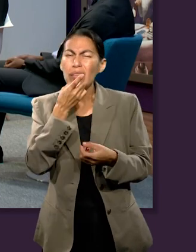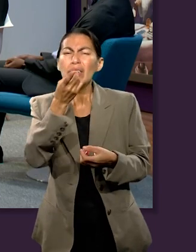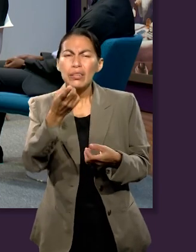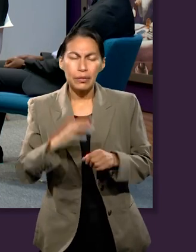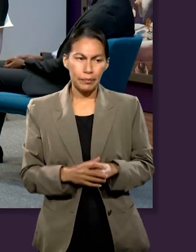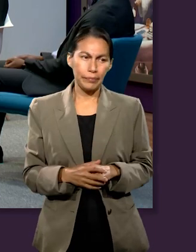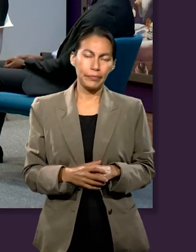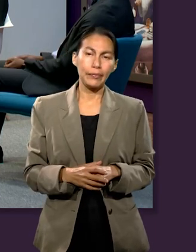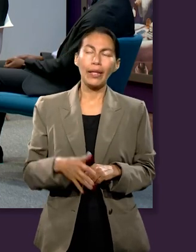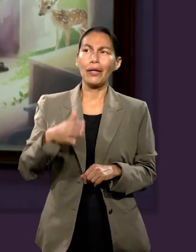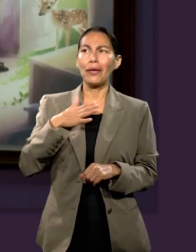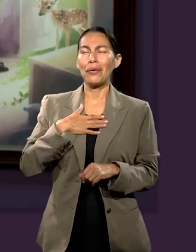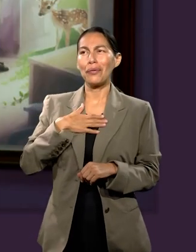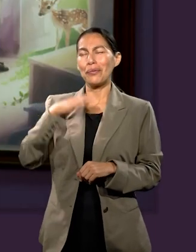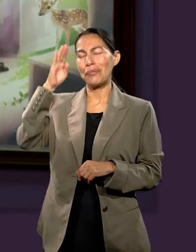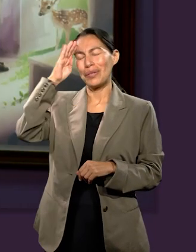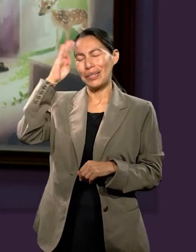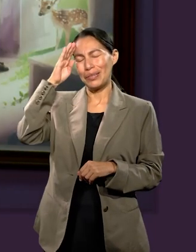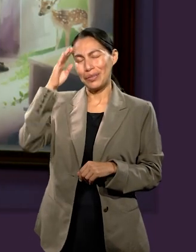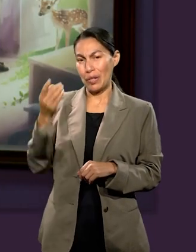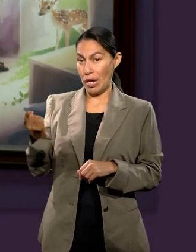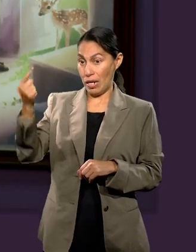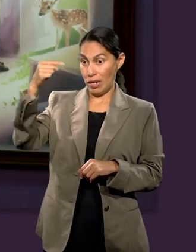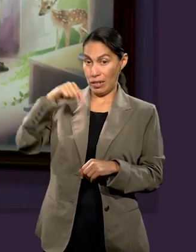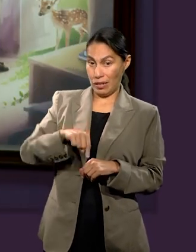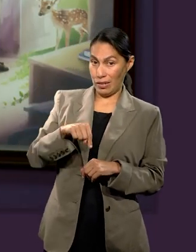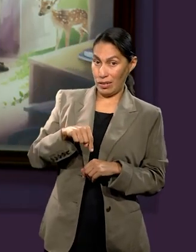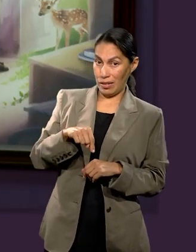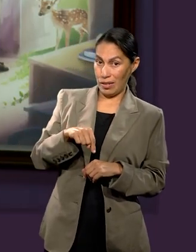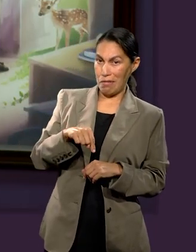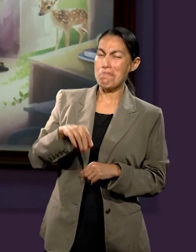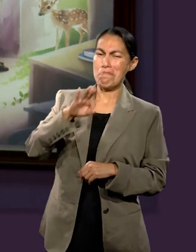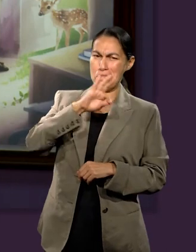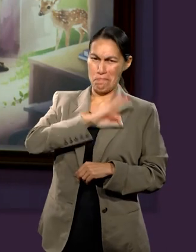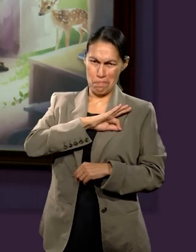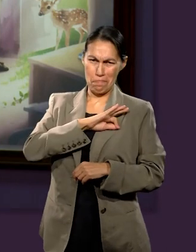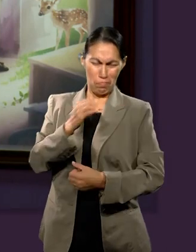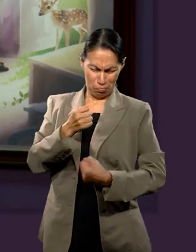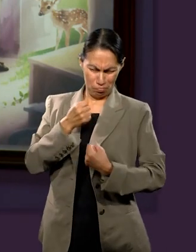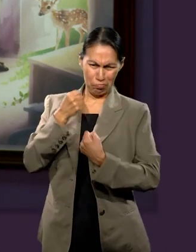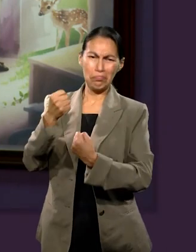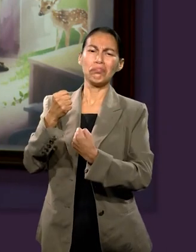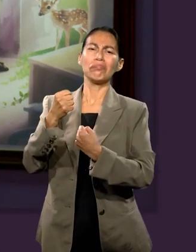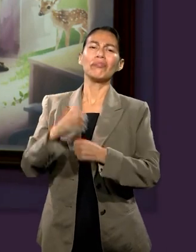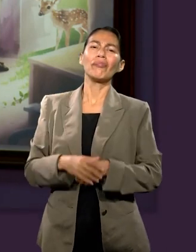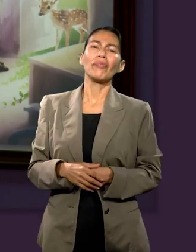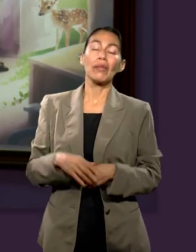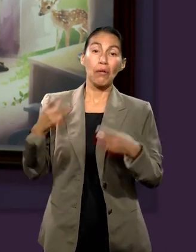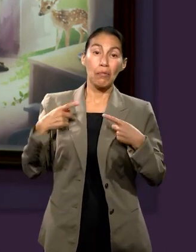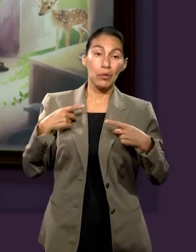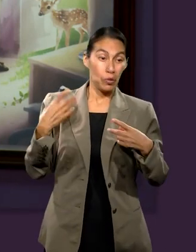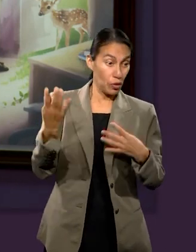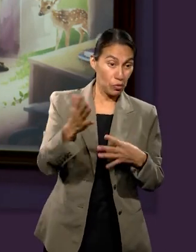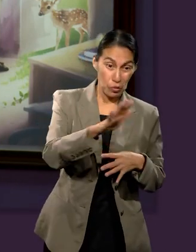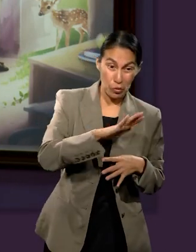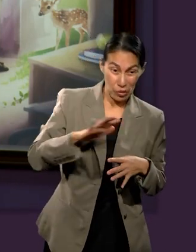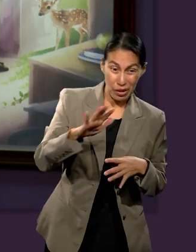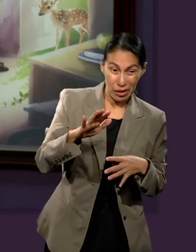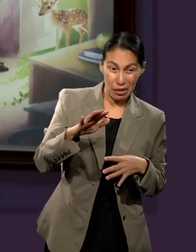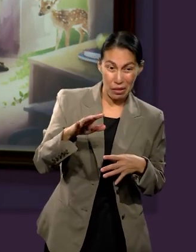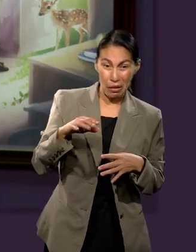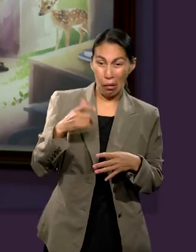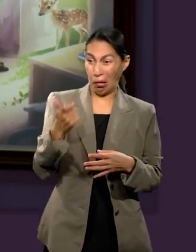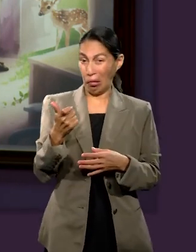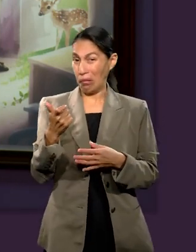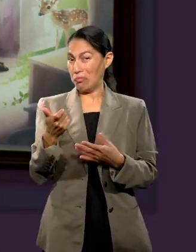creo que el estar aquí el venir fue un gran paso de fe este pues la mayoría que estamos aquí realmente no